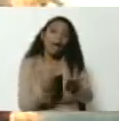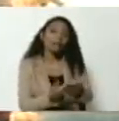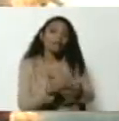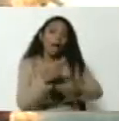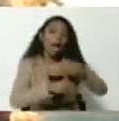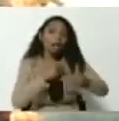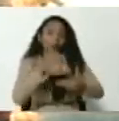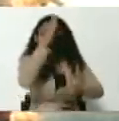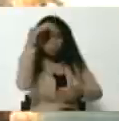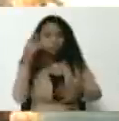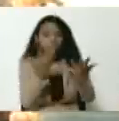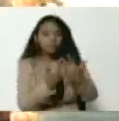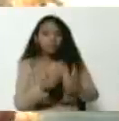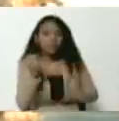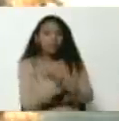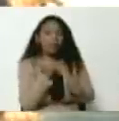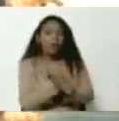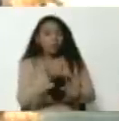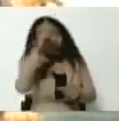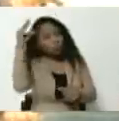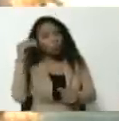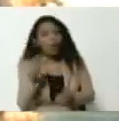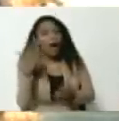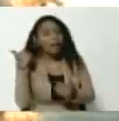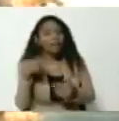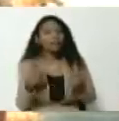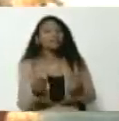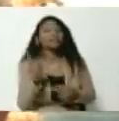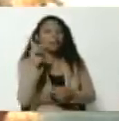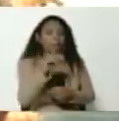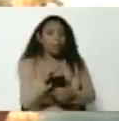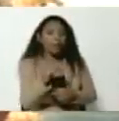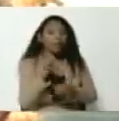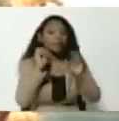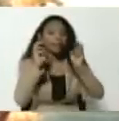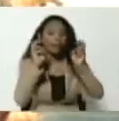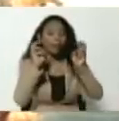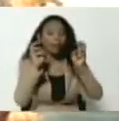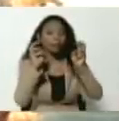hizo la administración de Donald Trump, incluido el hecho de